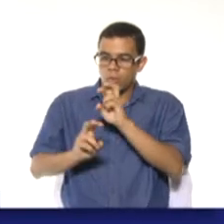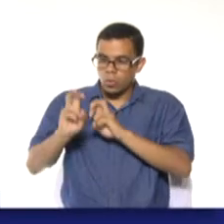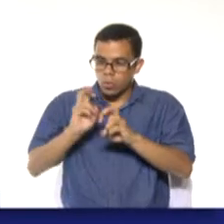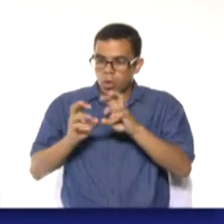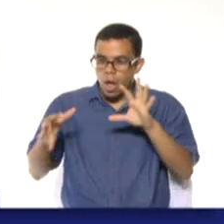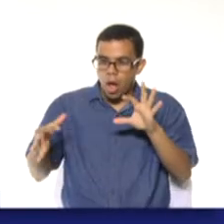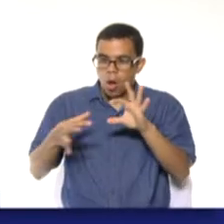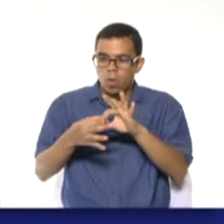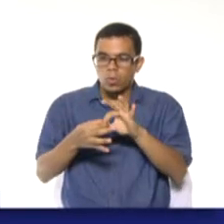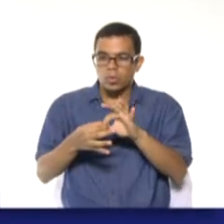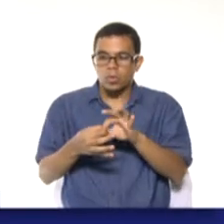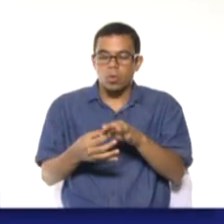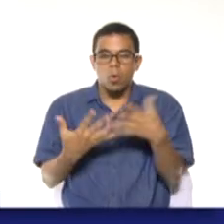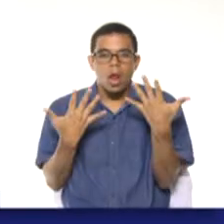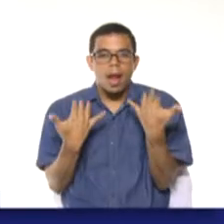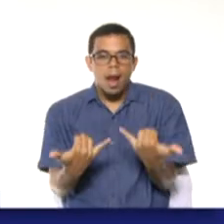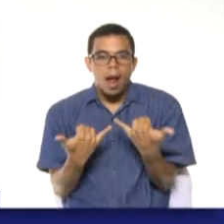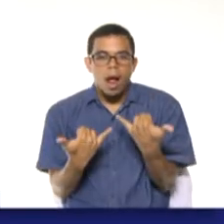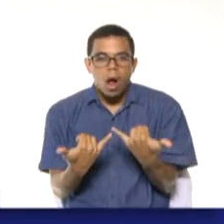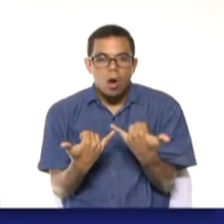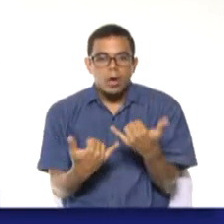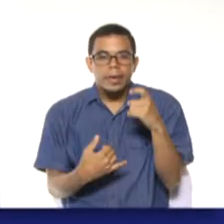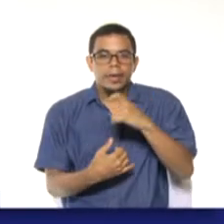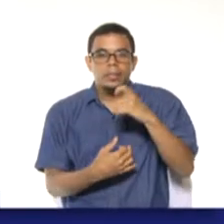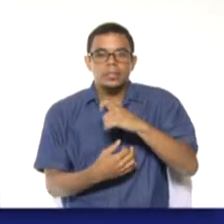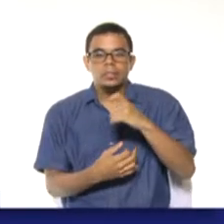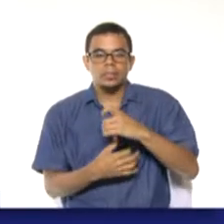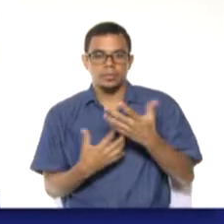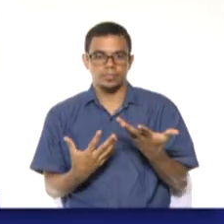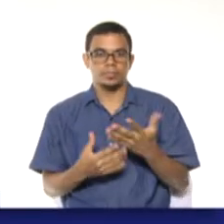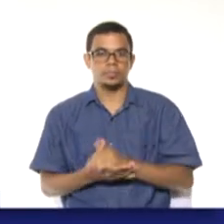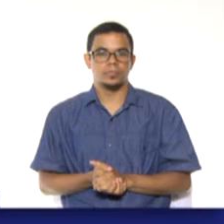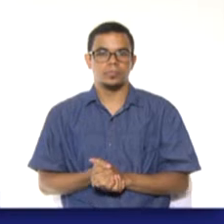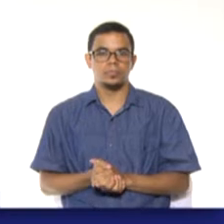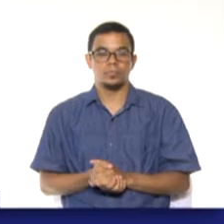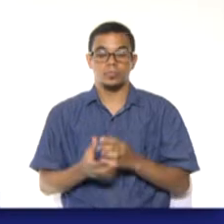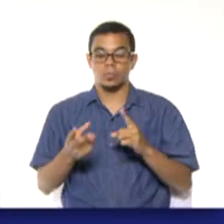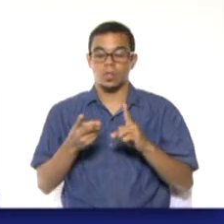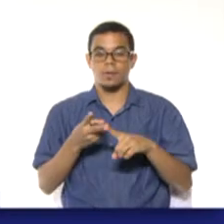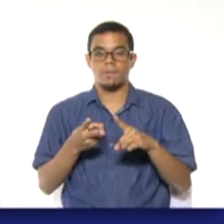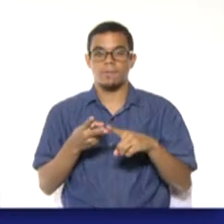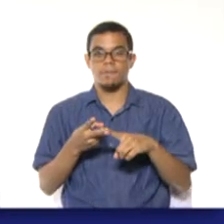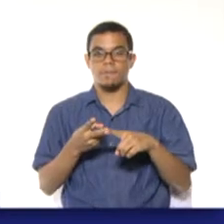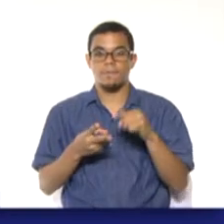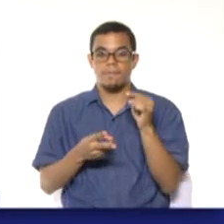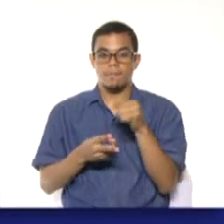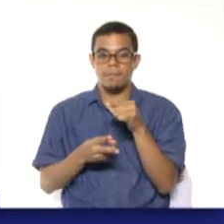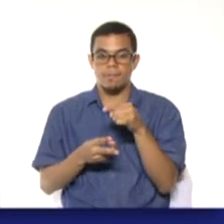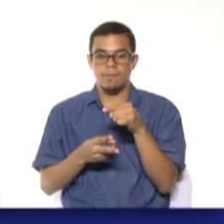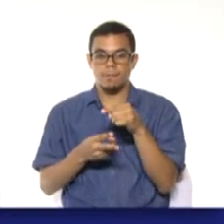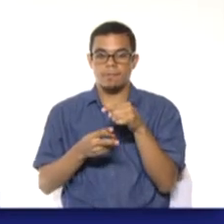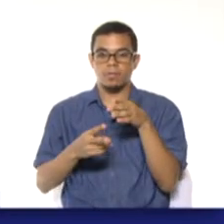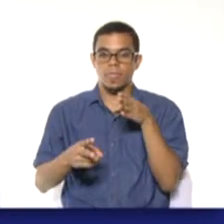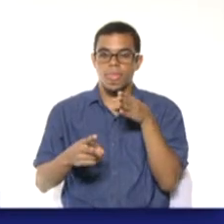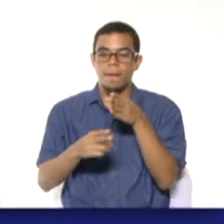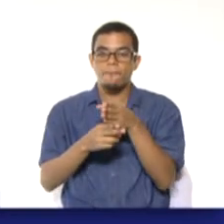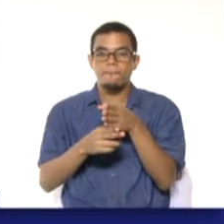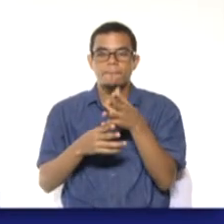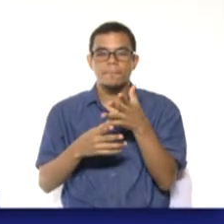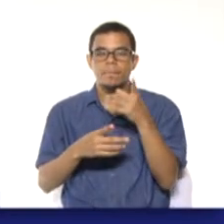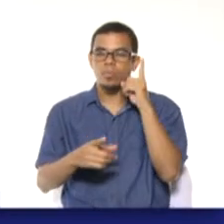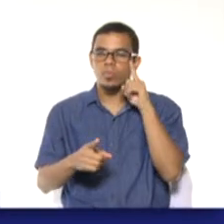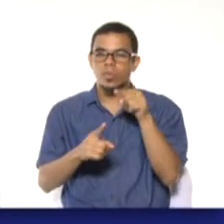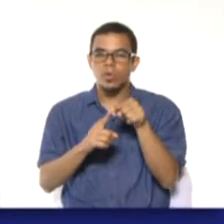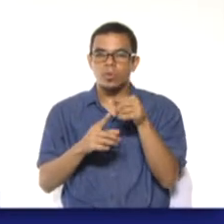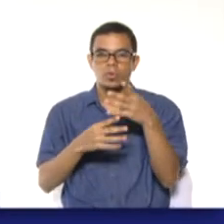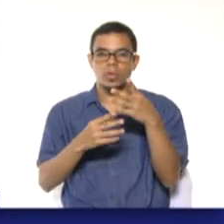y relacionarla con la realidad local. Segunda acción, fortalecer esa acción intersectorial que